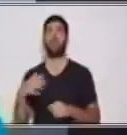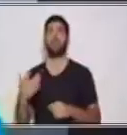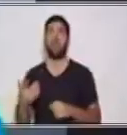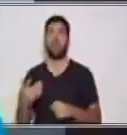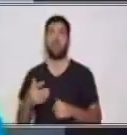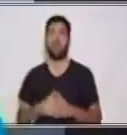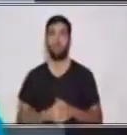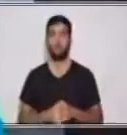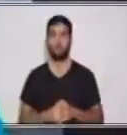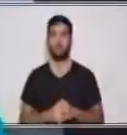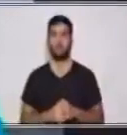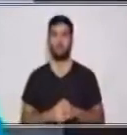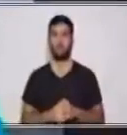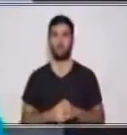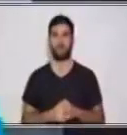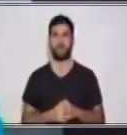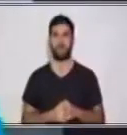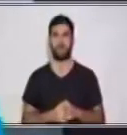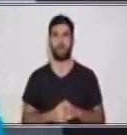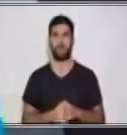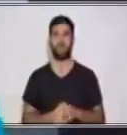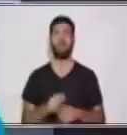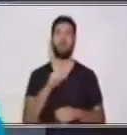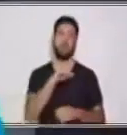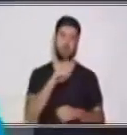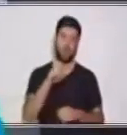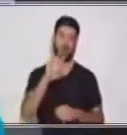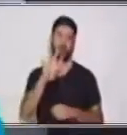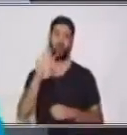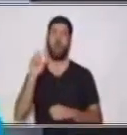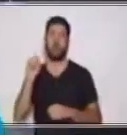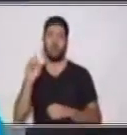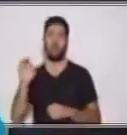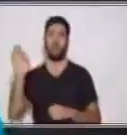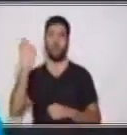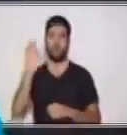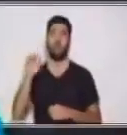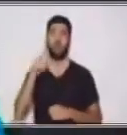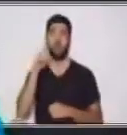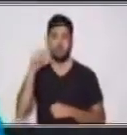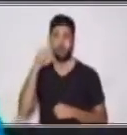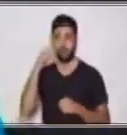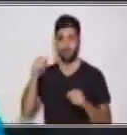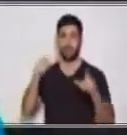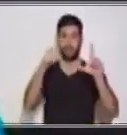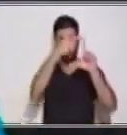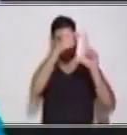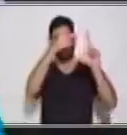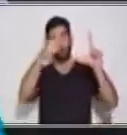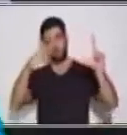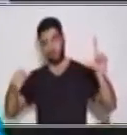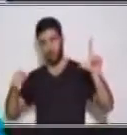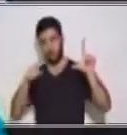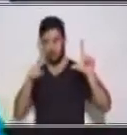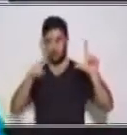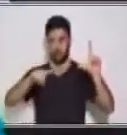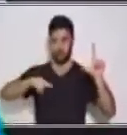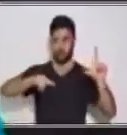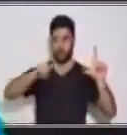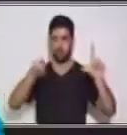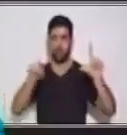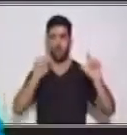nos da 140 grados. Y ese es el ángulo que tenemos en esta